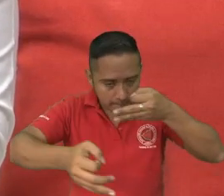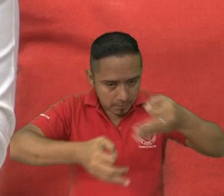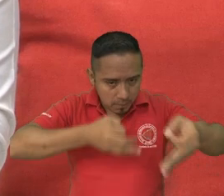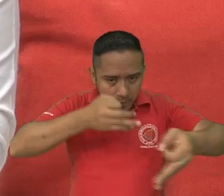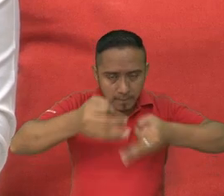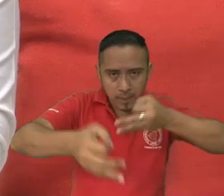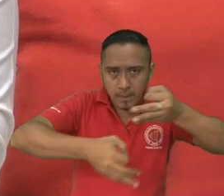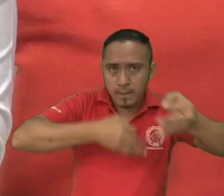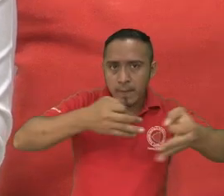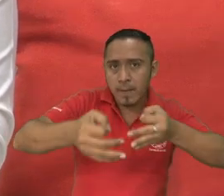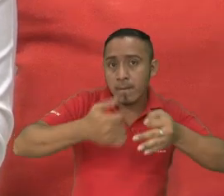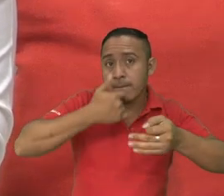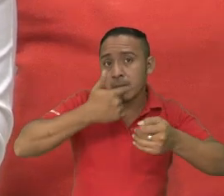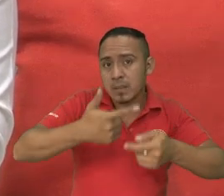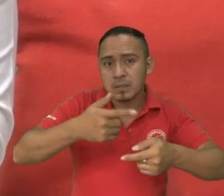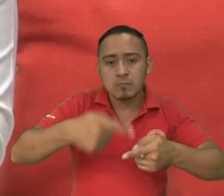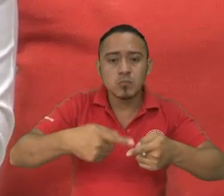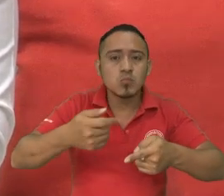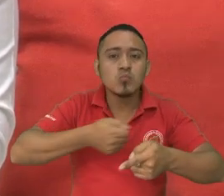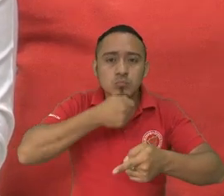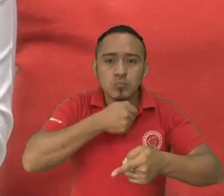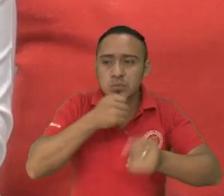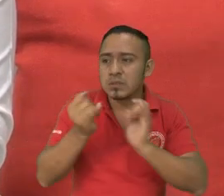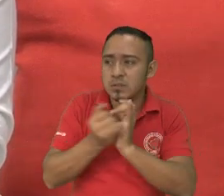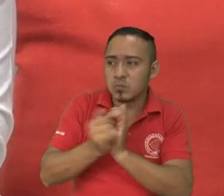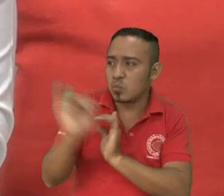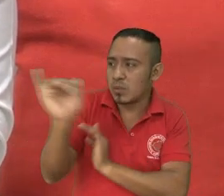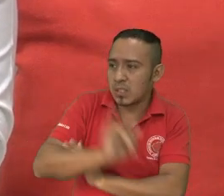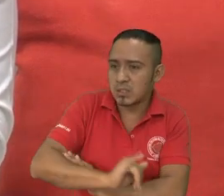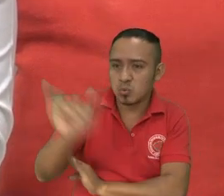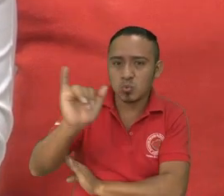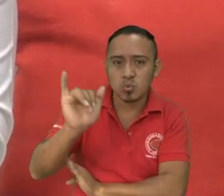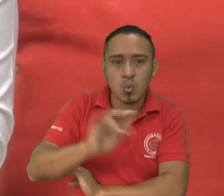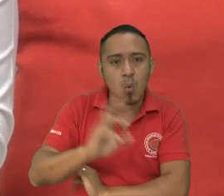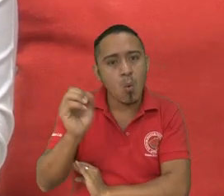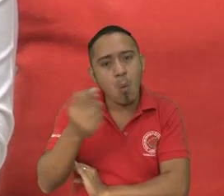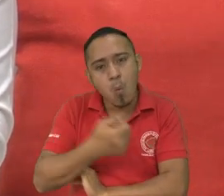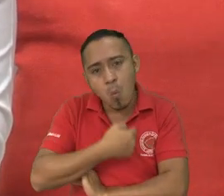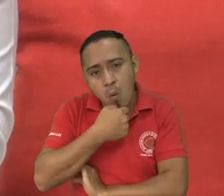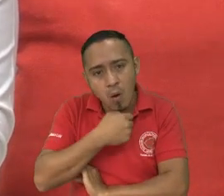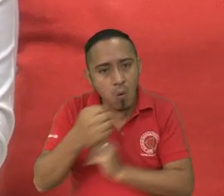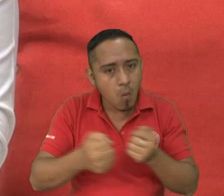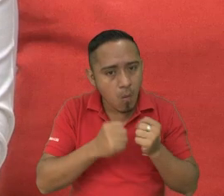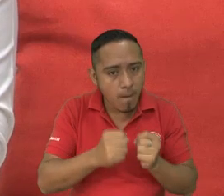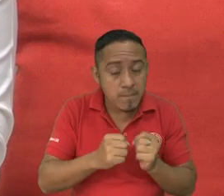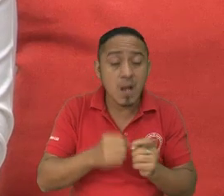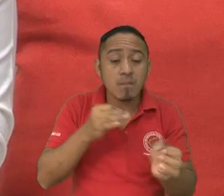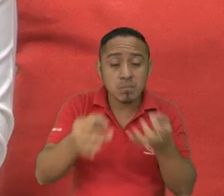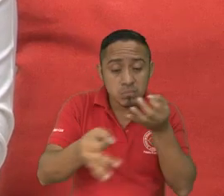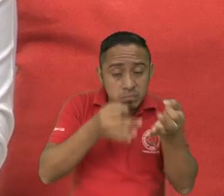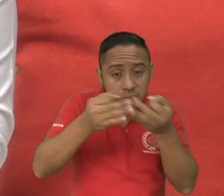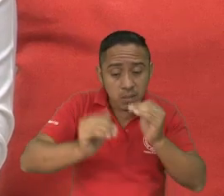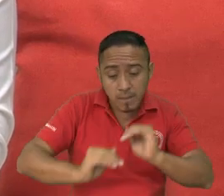niños, sos así porque así es tu abuelita, así es tu papito. Entonces,